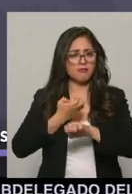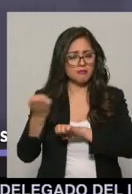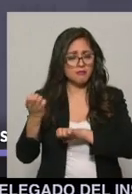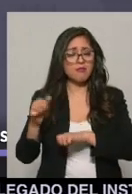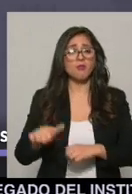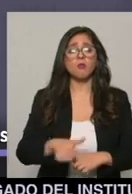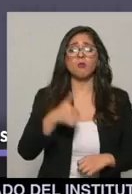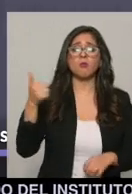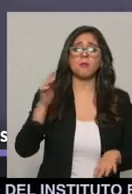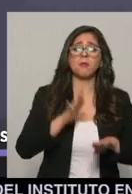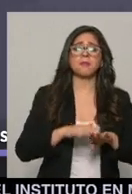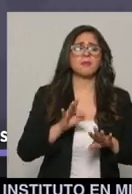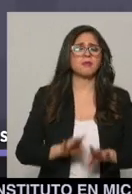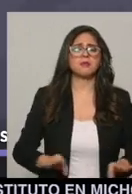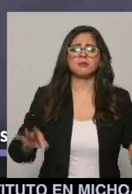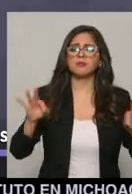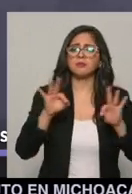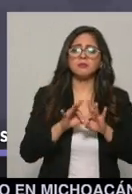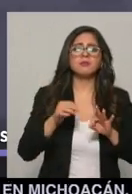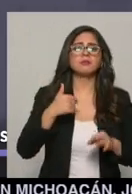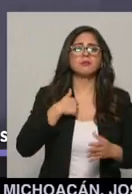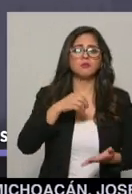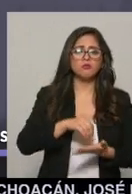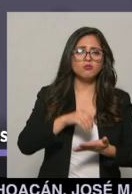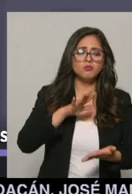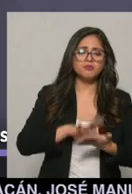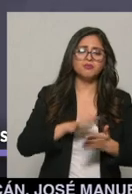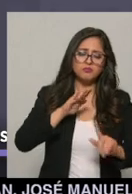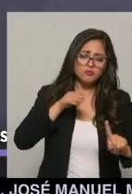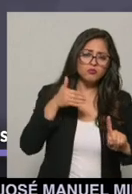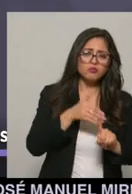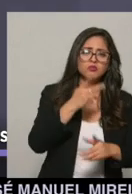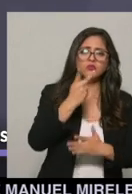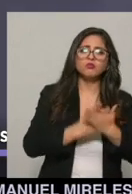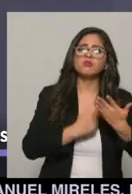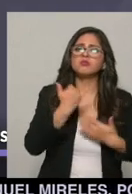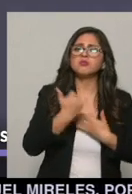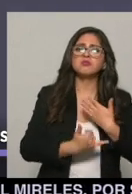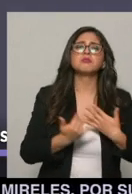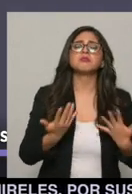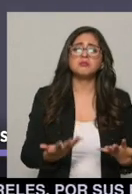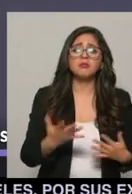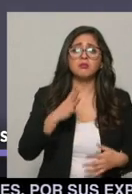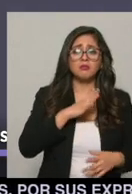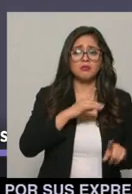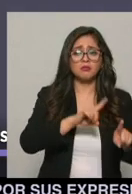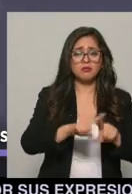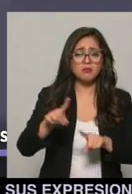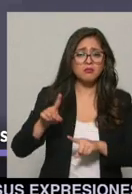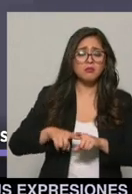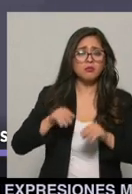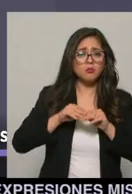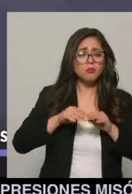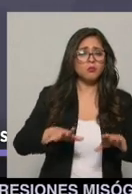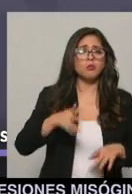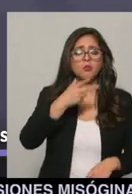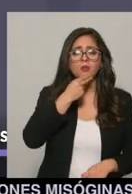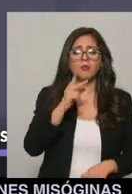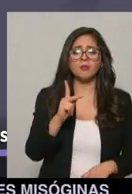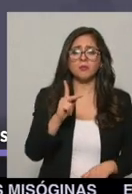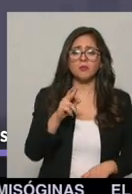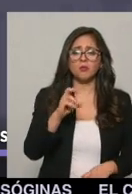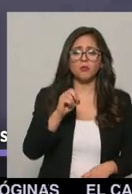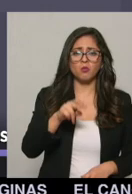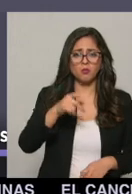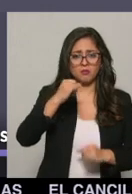que me compromete más con este proyecto, es de que tenemos piezas de productores independientes. Productores,